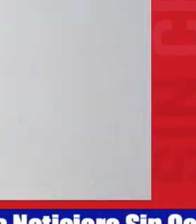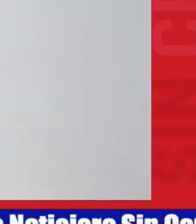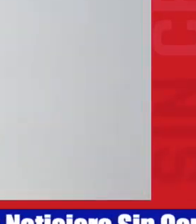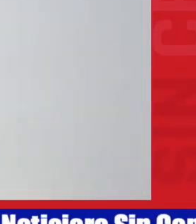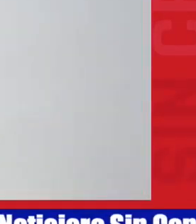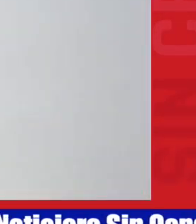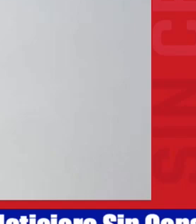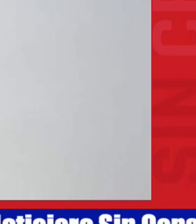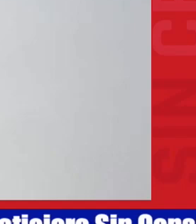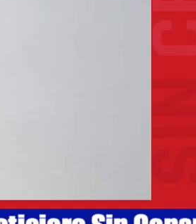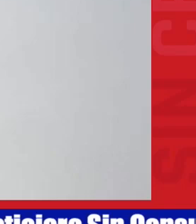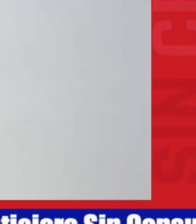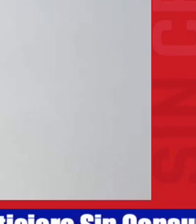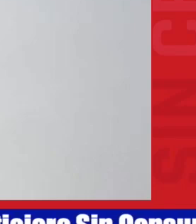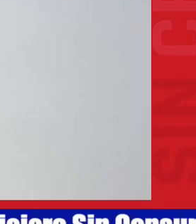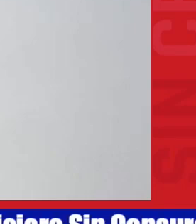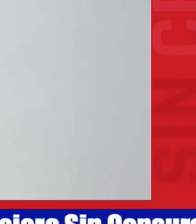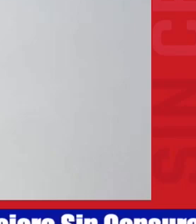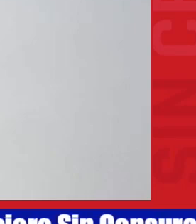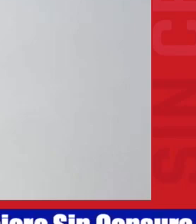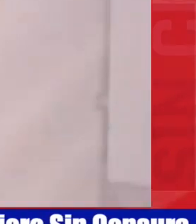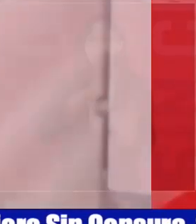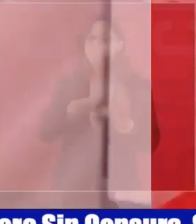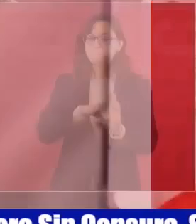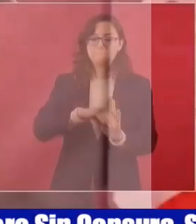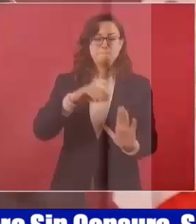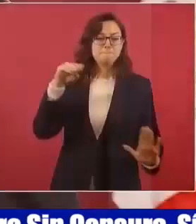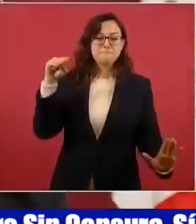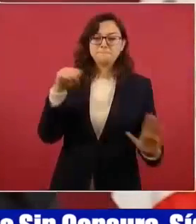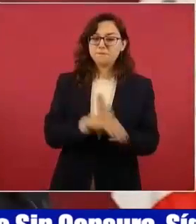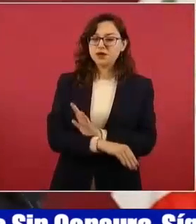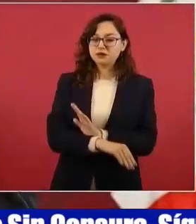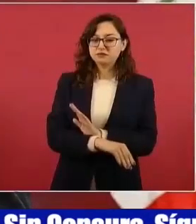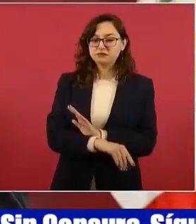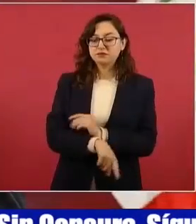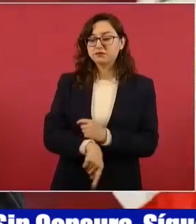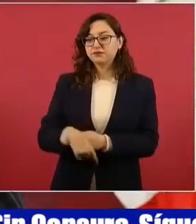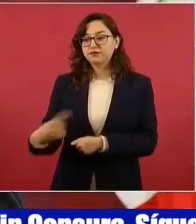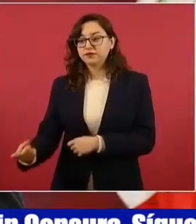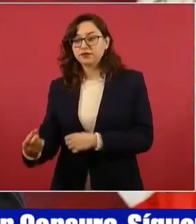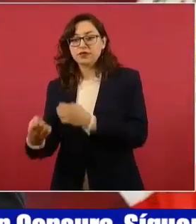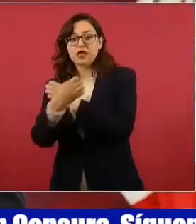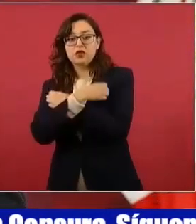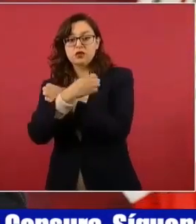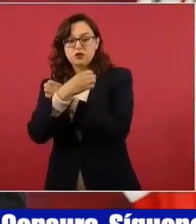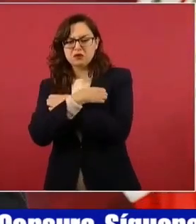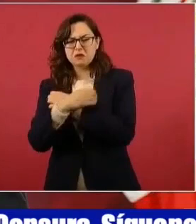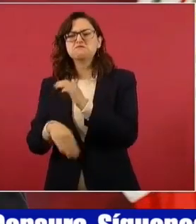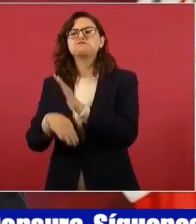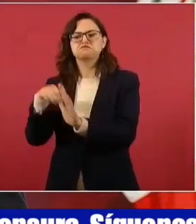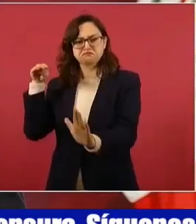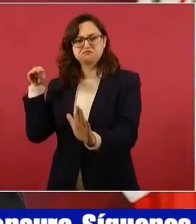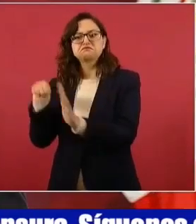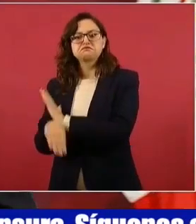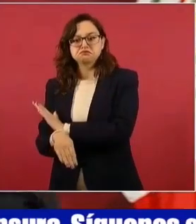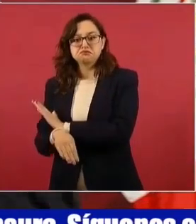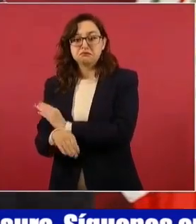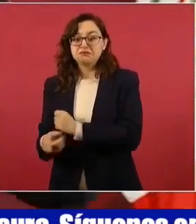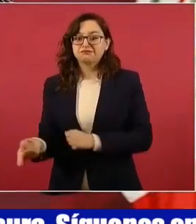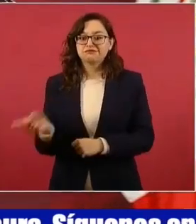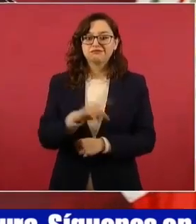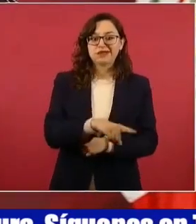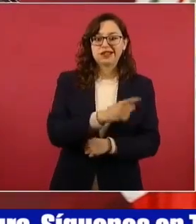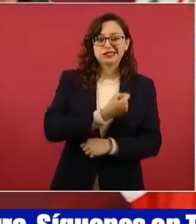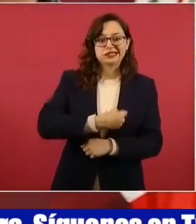López Obrador, del presidente López Obrador se está entrando en su parte ya final, si lo queremos ver de cierta forma, nos